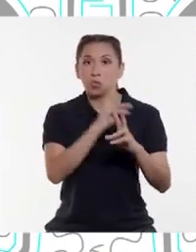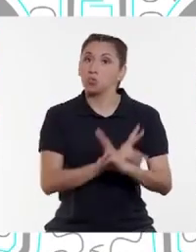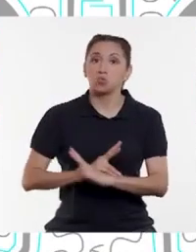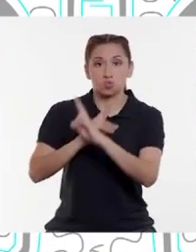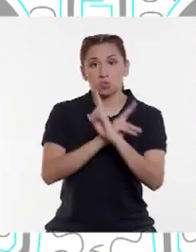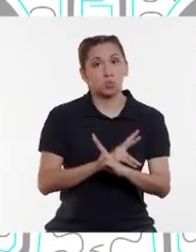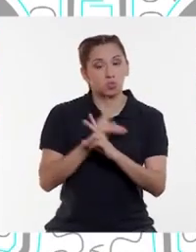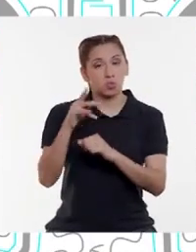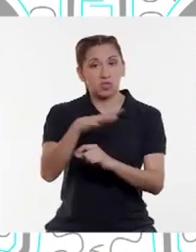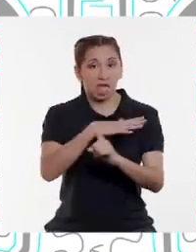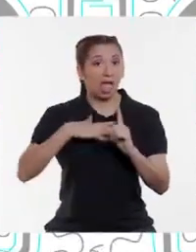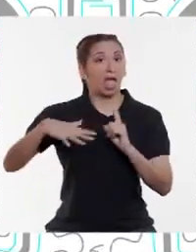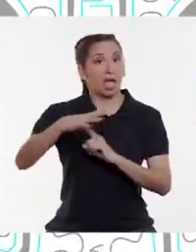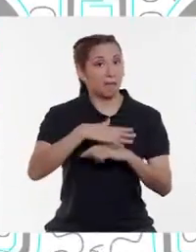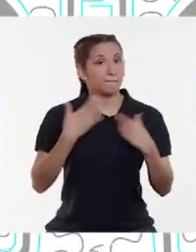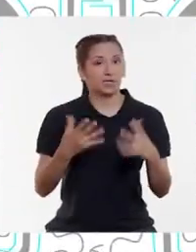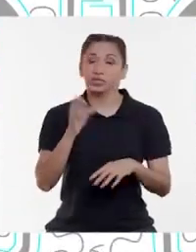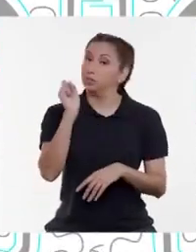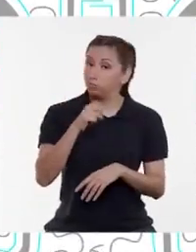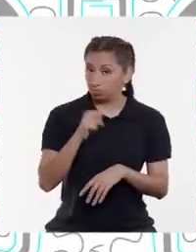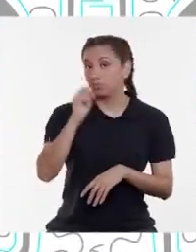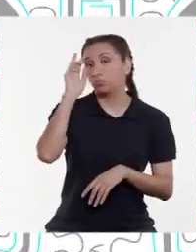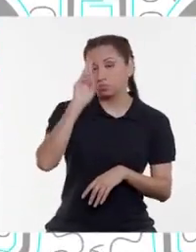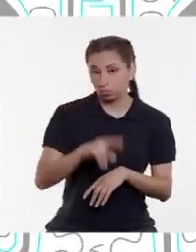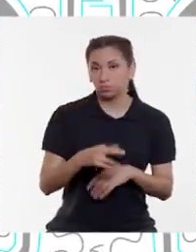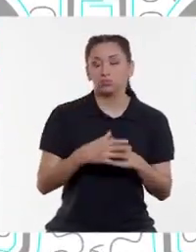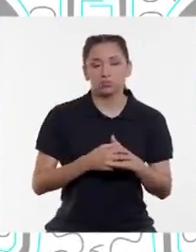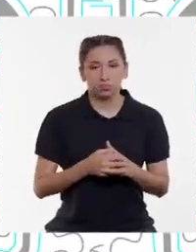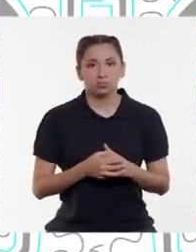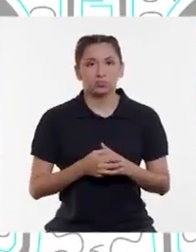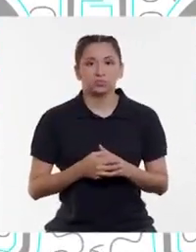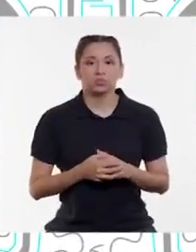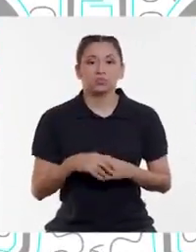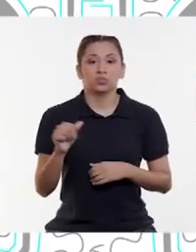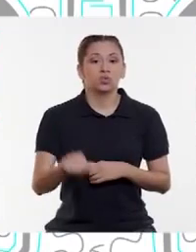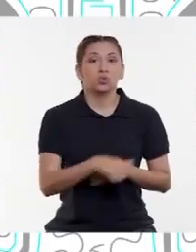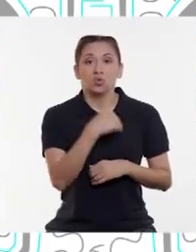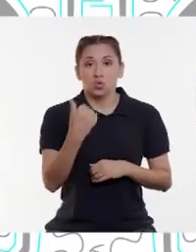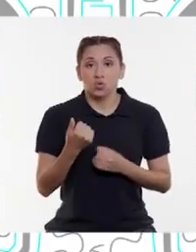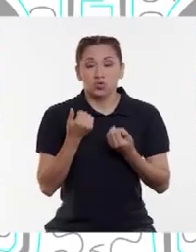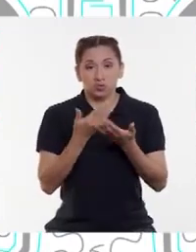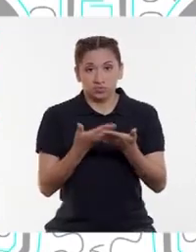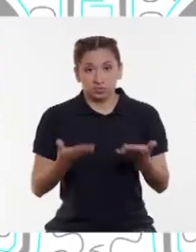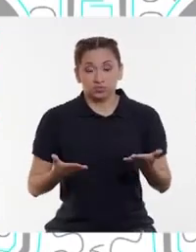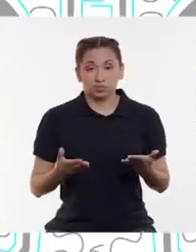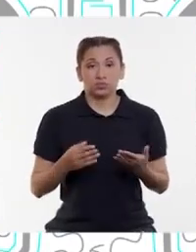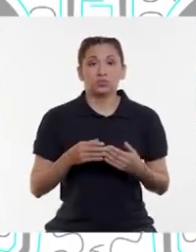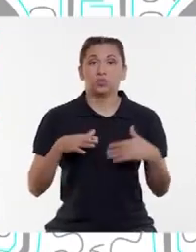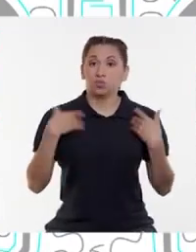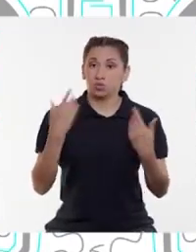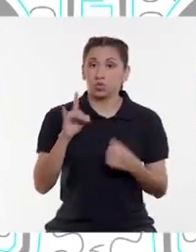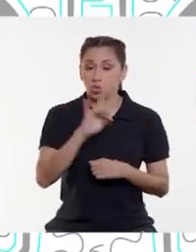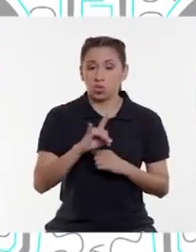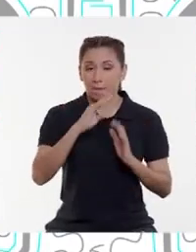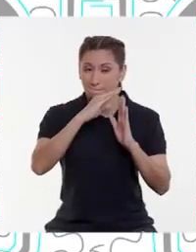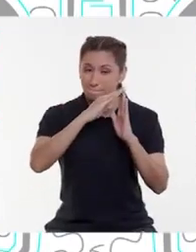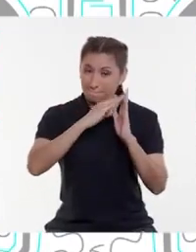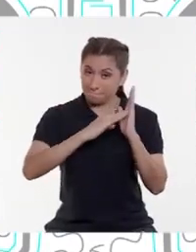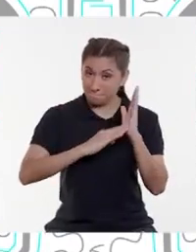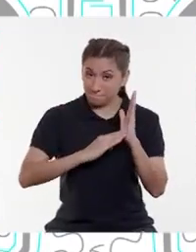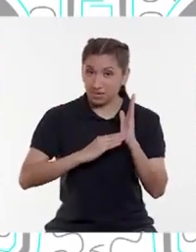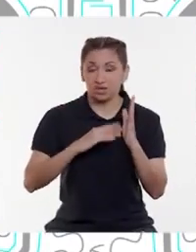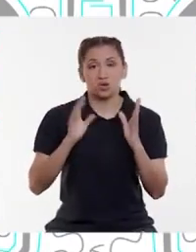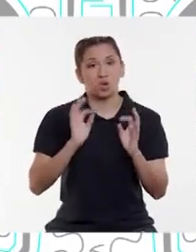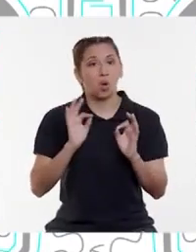estaba cuidando el ambiente. Así es, chicas y chicos. Muy bien. Otro tipo de objetos cuyo uso podemos disminuir